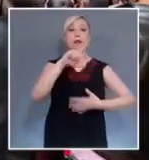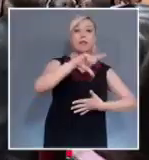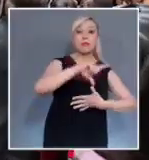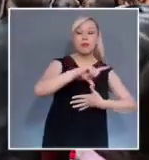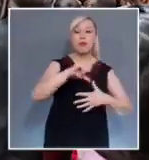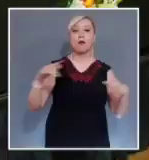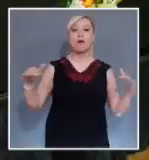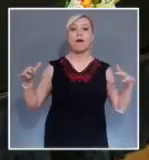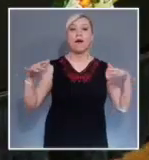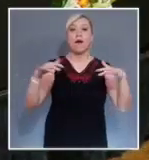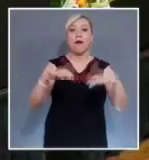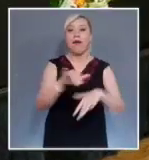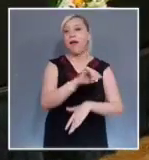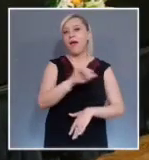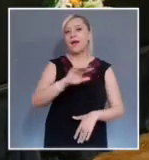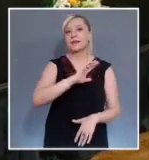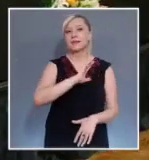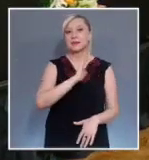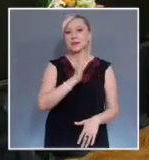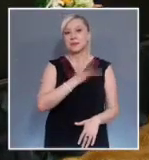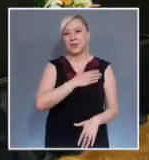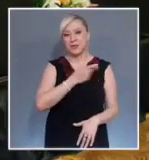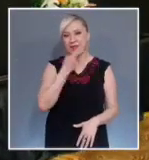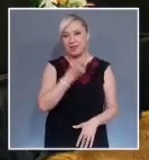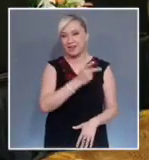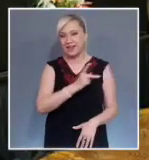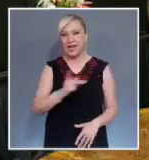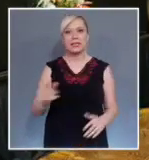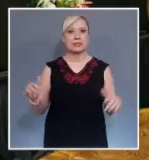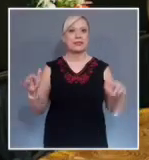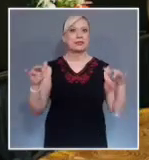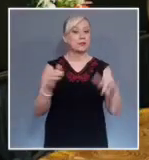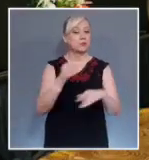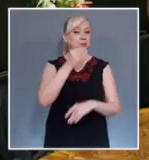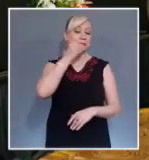Miguel ni la Cedillo poder informativo